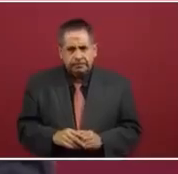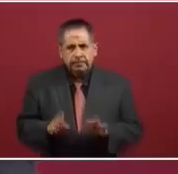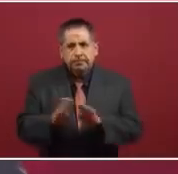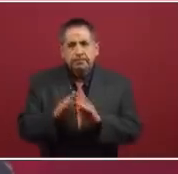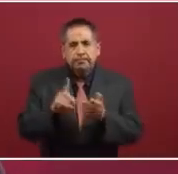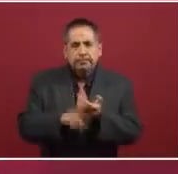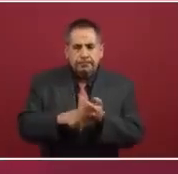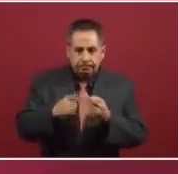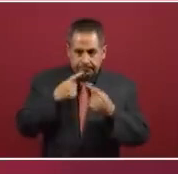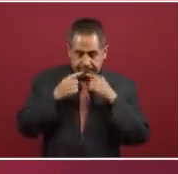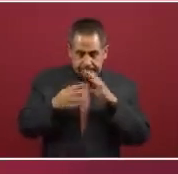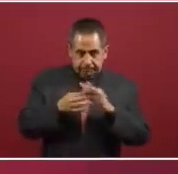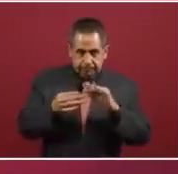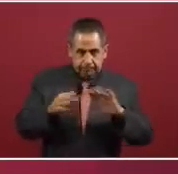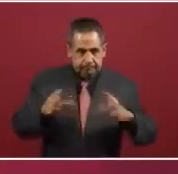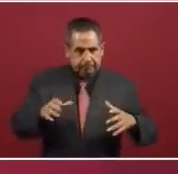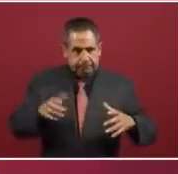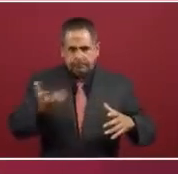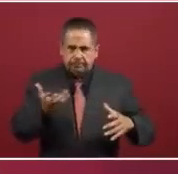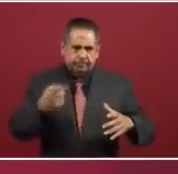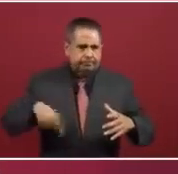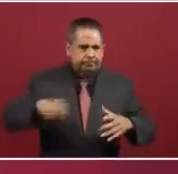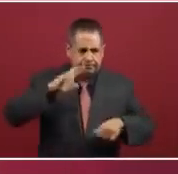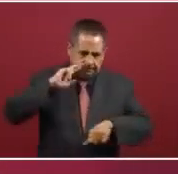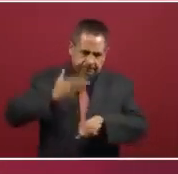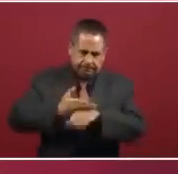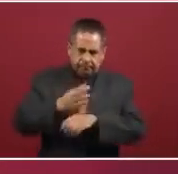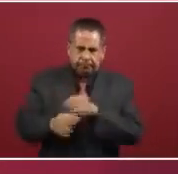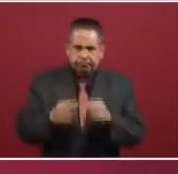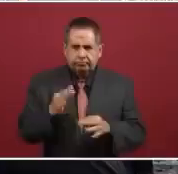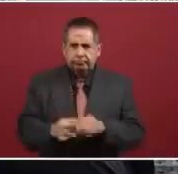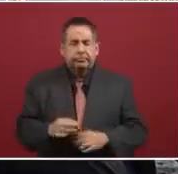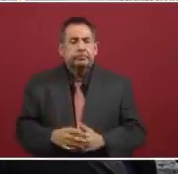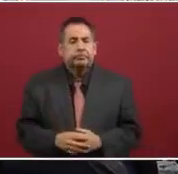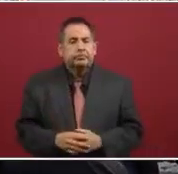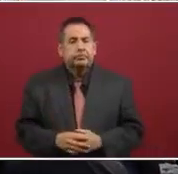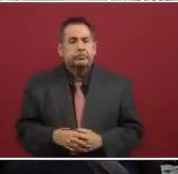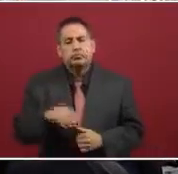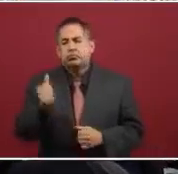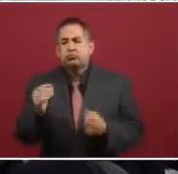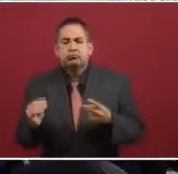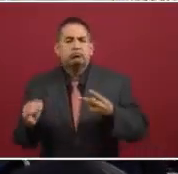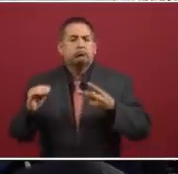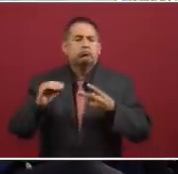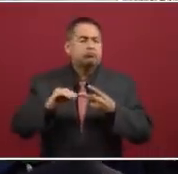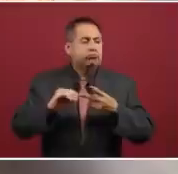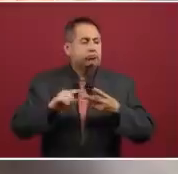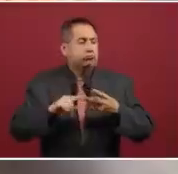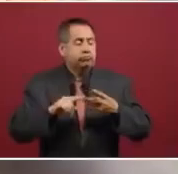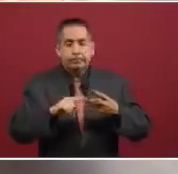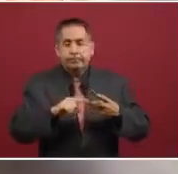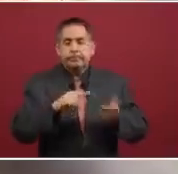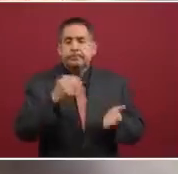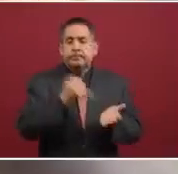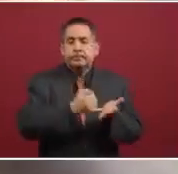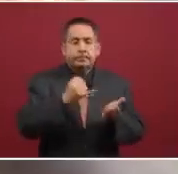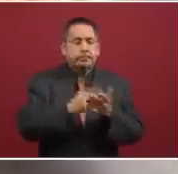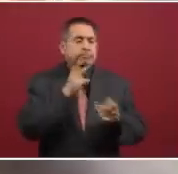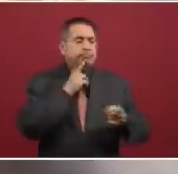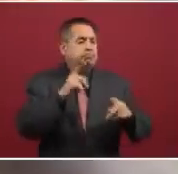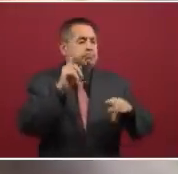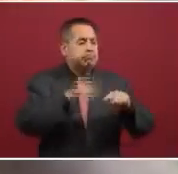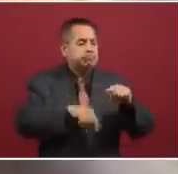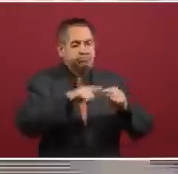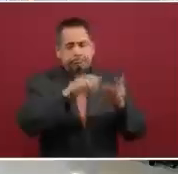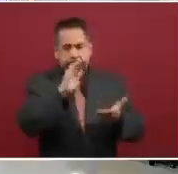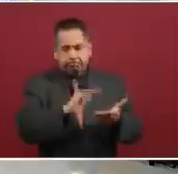es actuar con responsabilidad. ¿Y qué otros gravámenes se le quitarán a Pemex y en qué plazo?